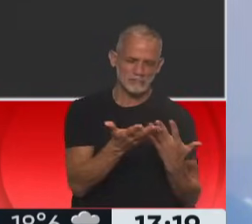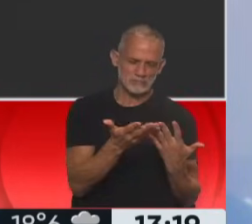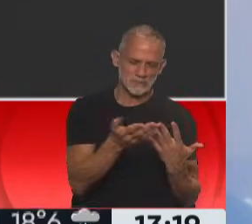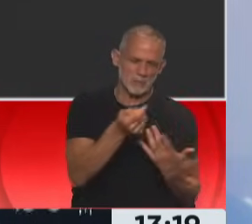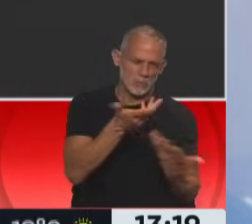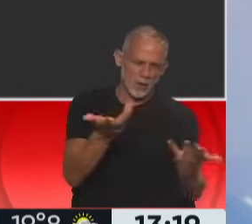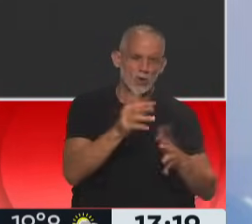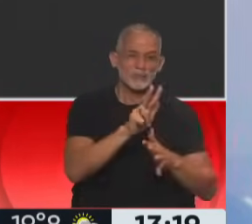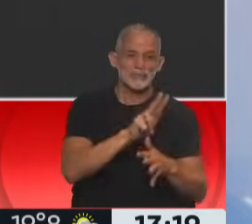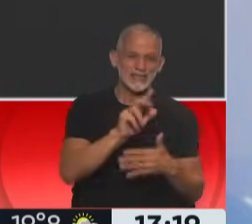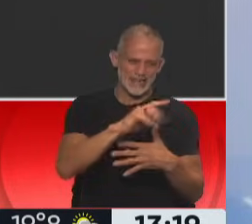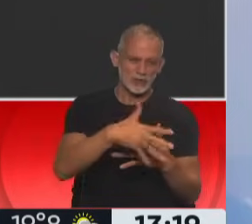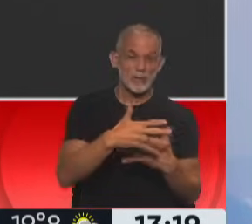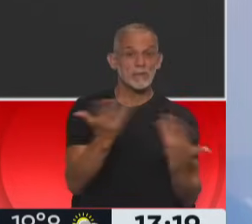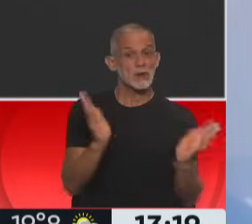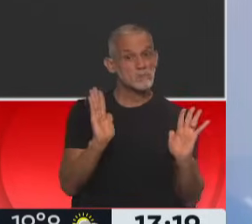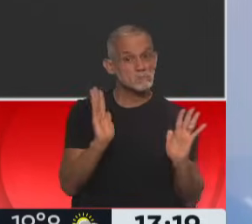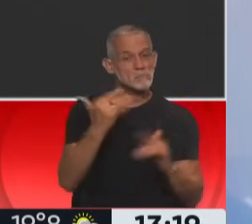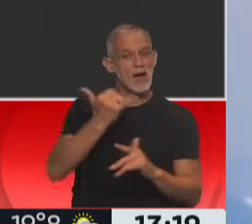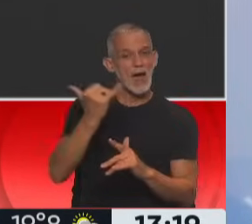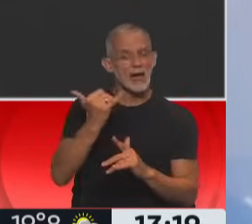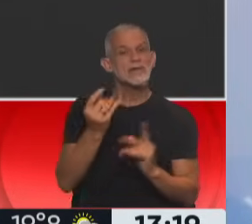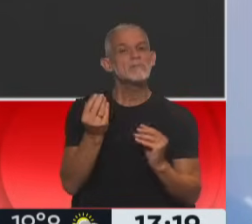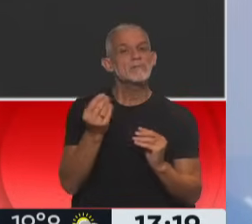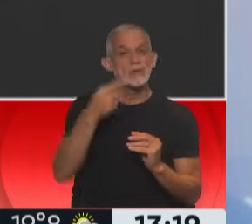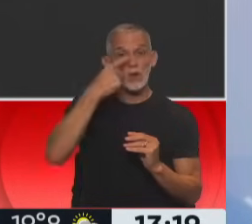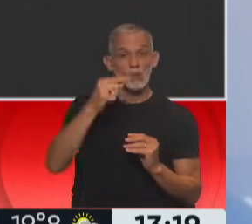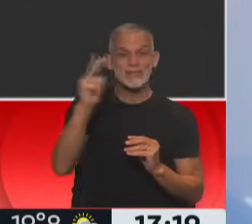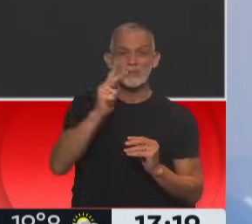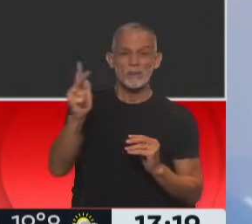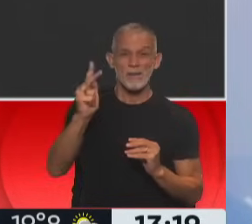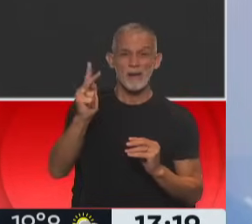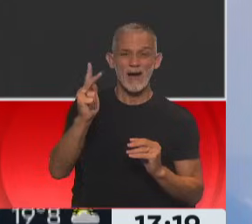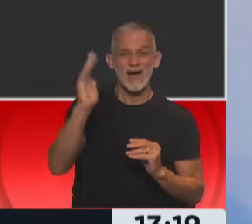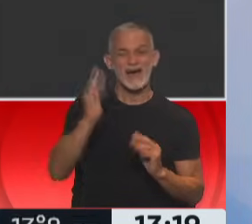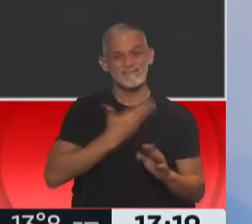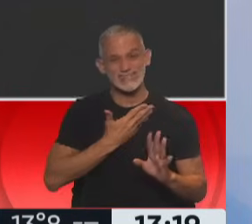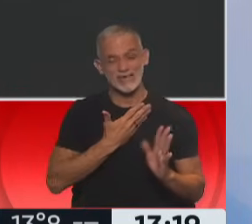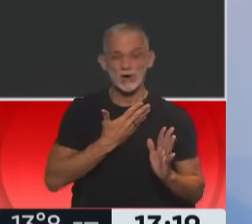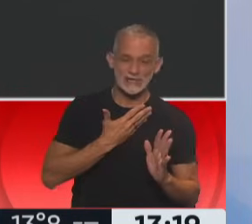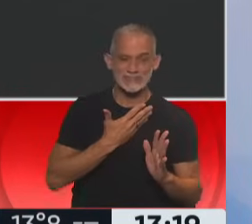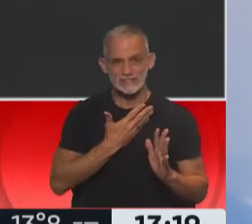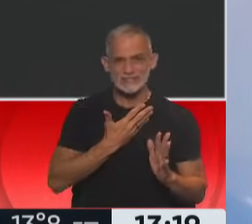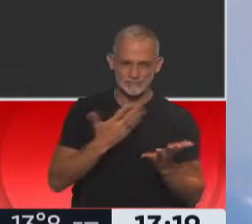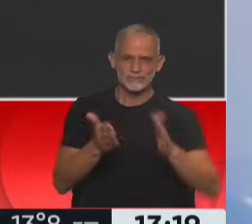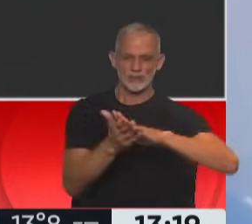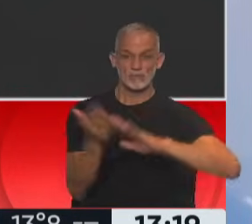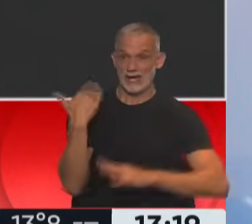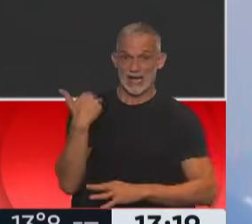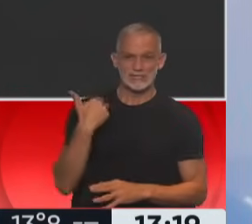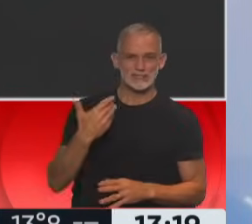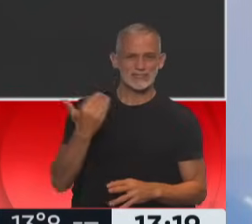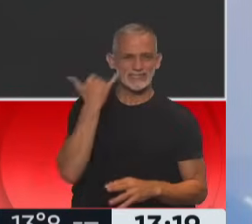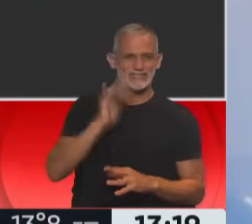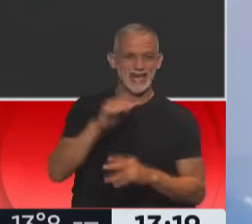menor, tienen un ascendente, dado que el último papa fue Francisco, muy importante. Bien, hace rato ya